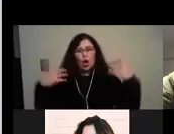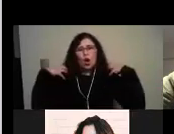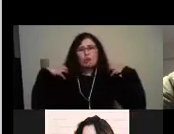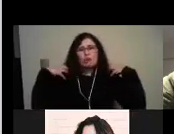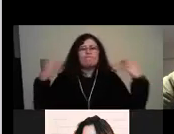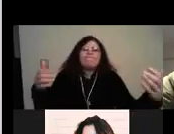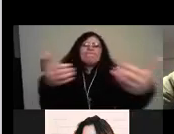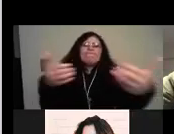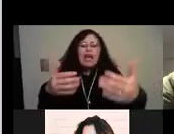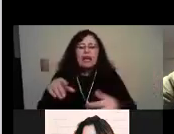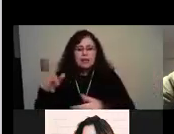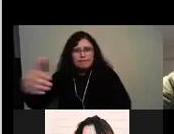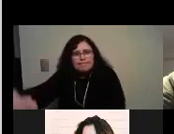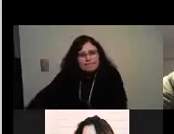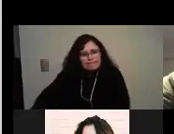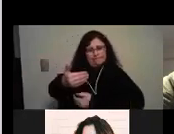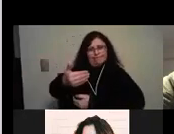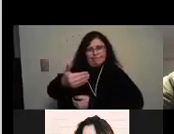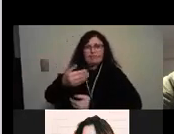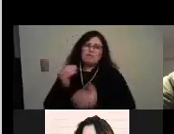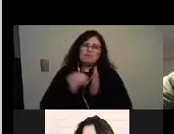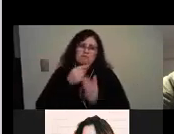levanta, ya tal como aparece en la imagen, ¿ya?